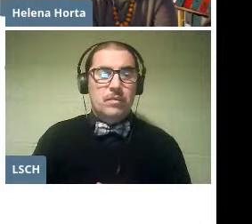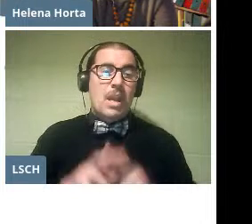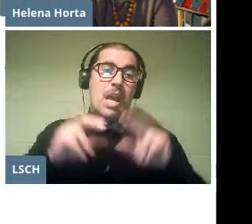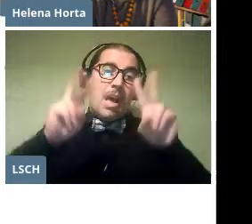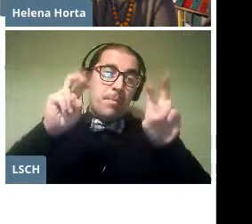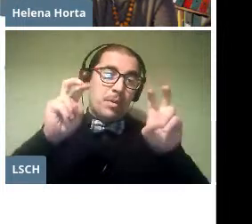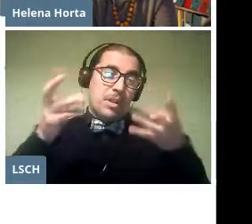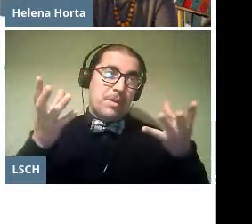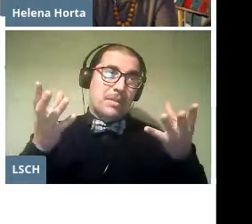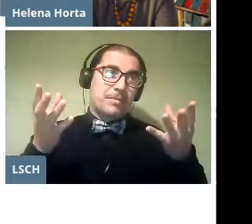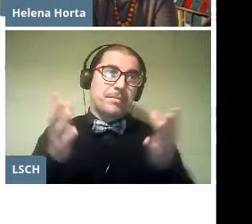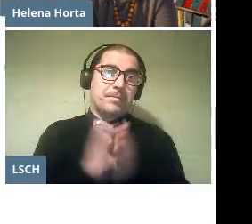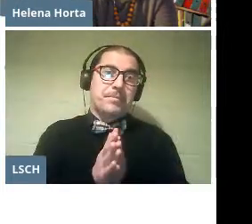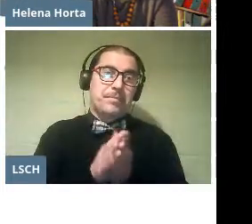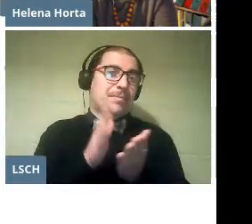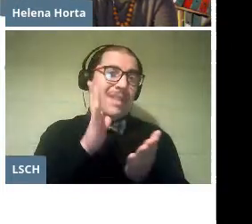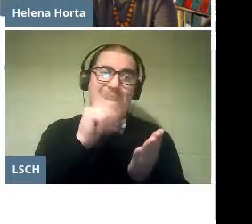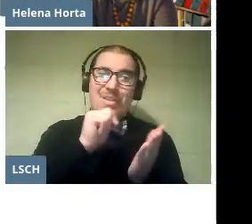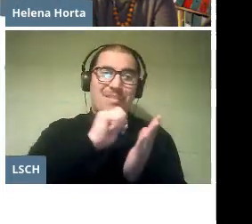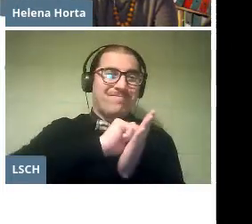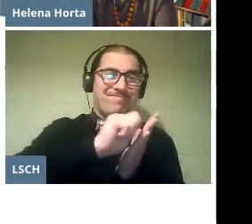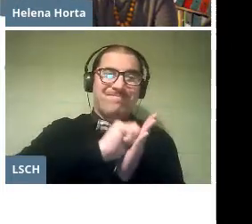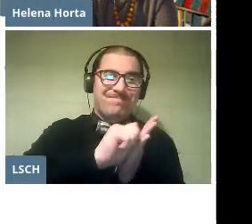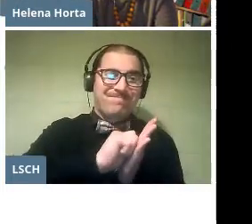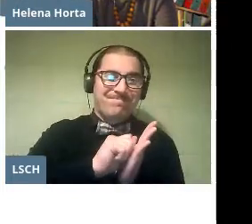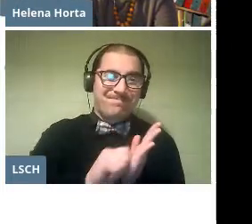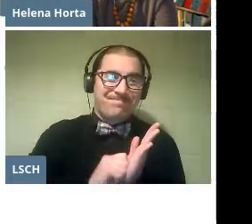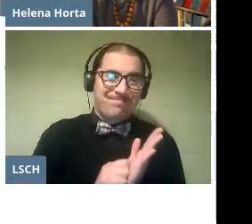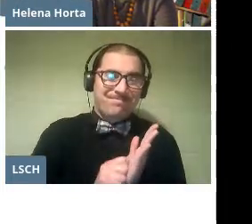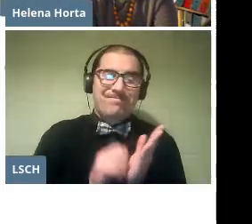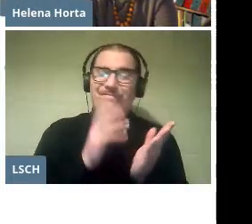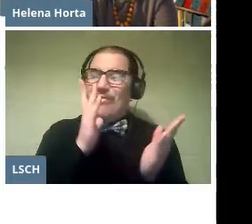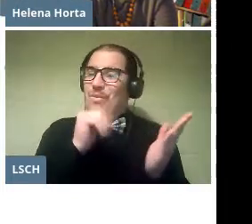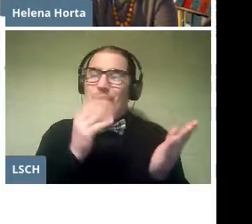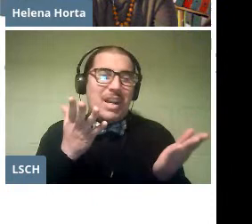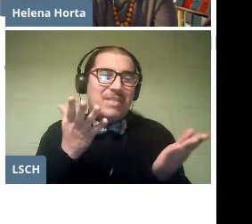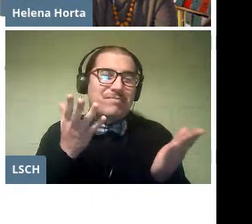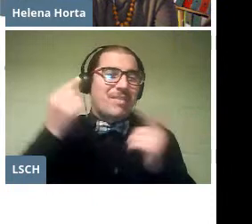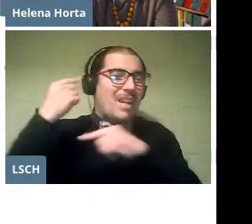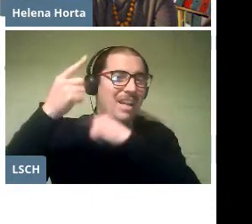carecer de escritura en los Andes, no tenemos